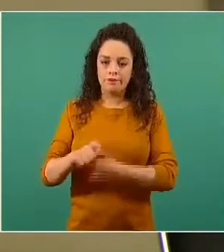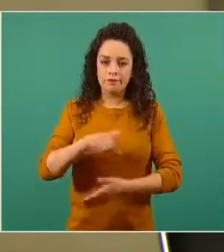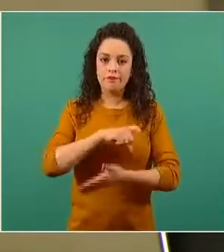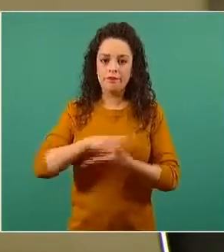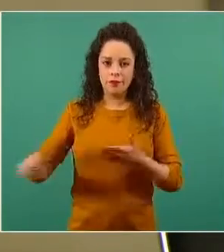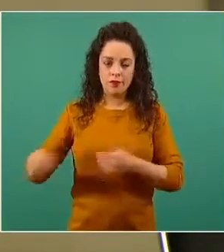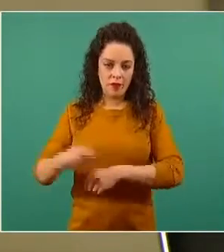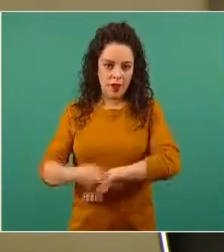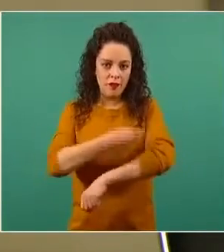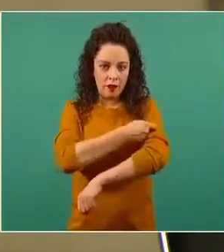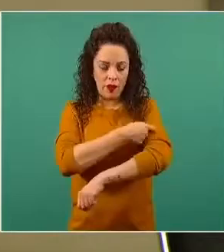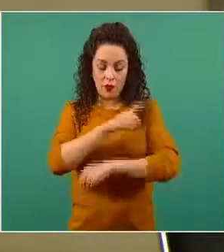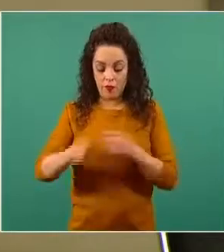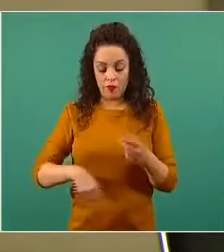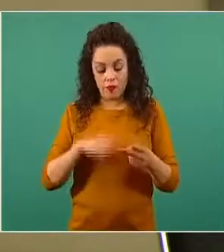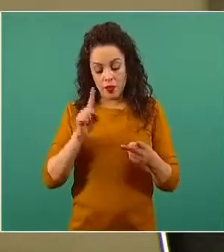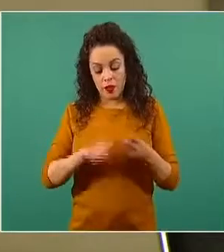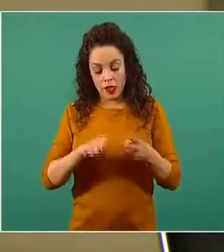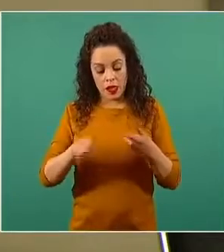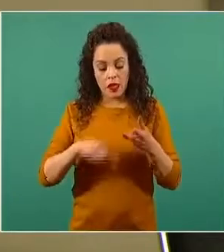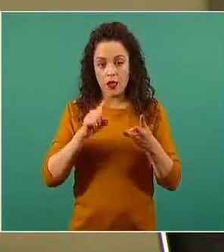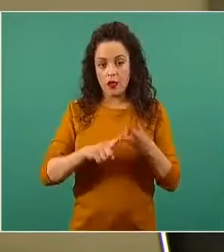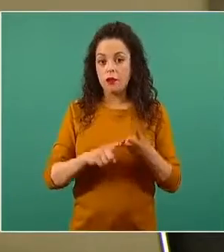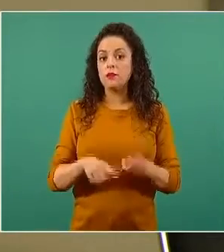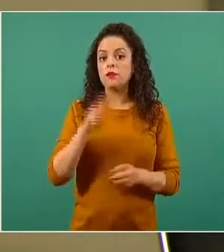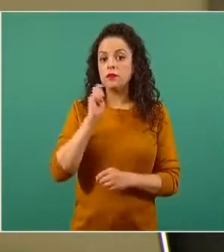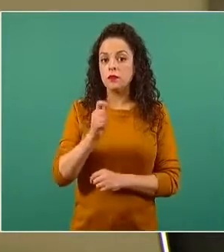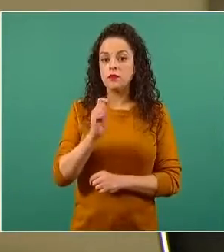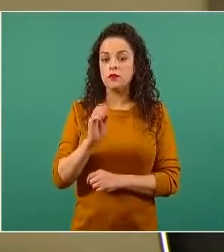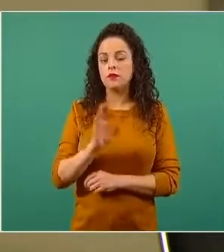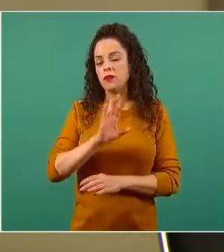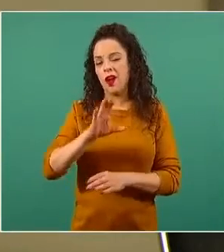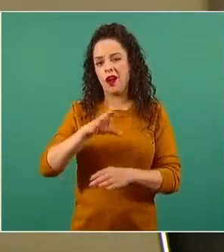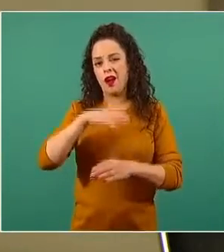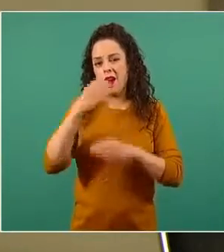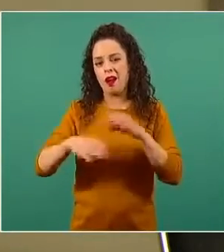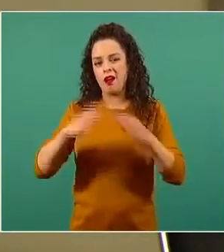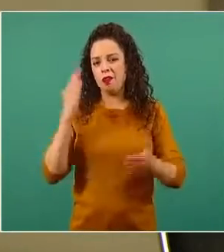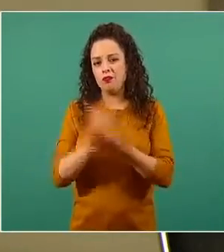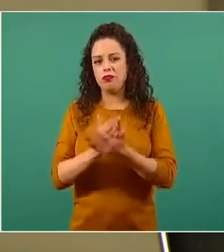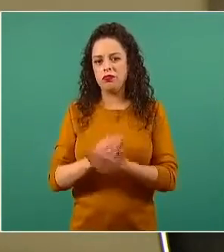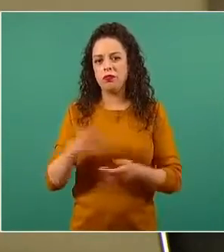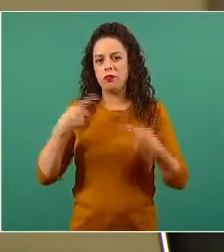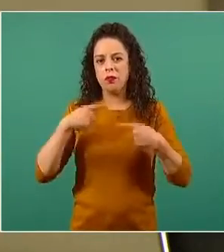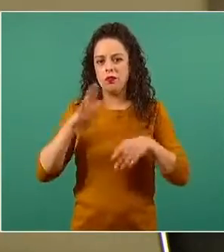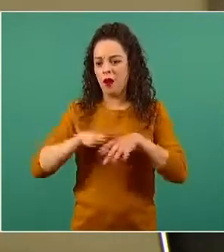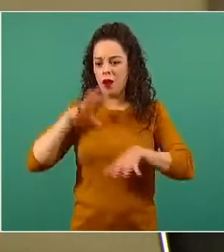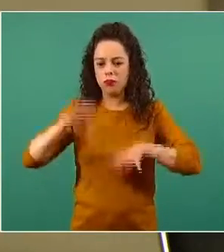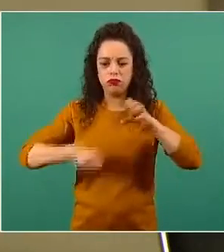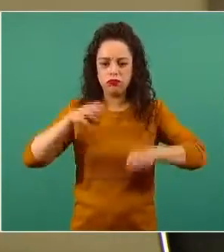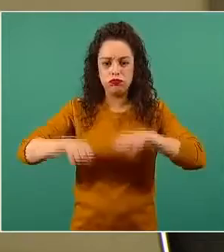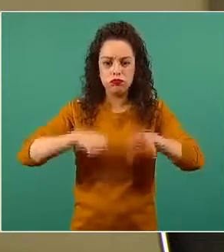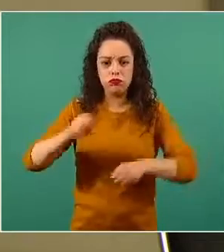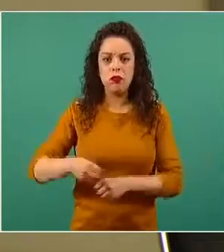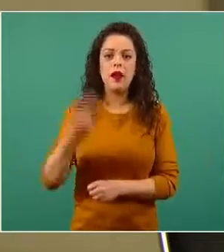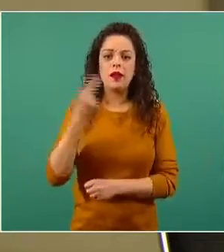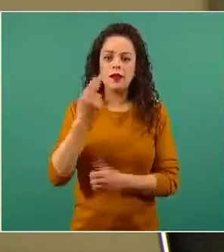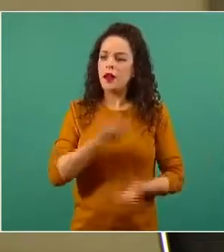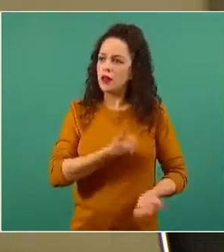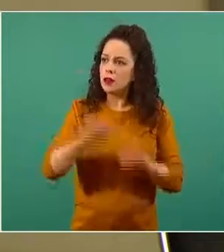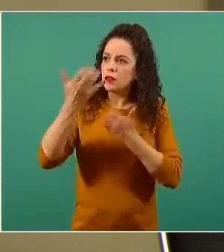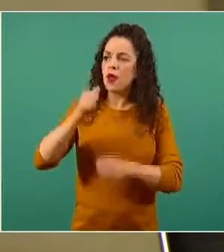tercer punto tienen que ver con el fin del acaparamiento y tratar de que lleguen las vacunas a más